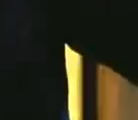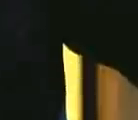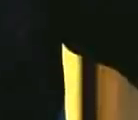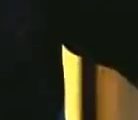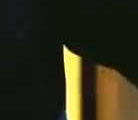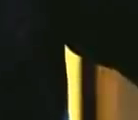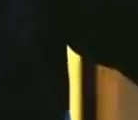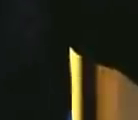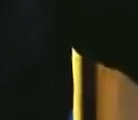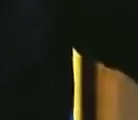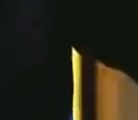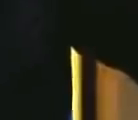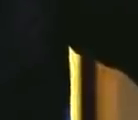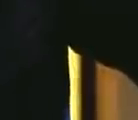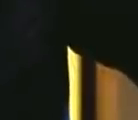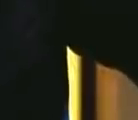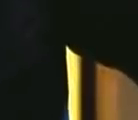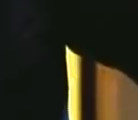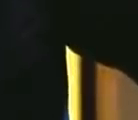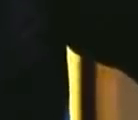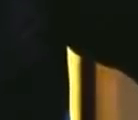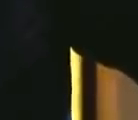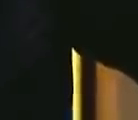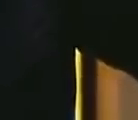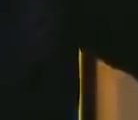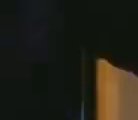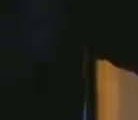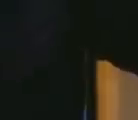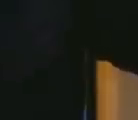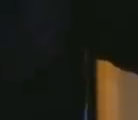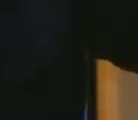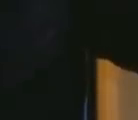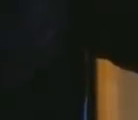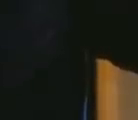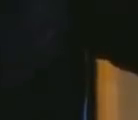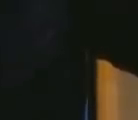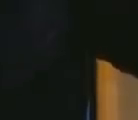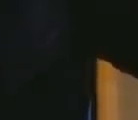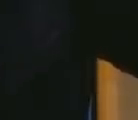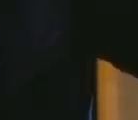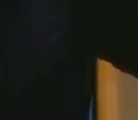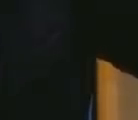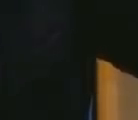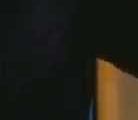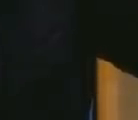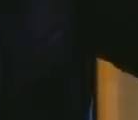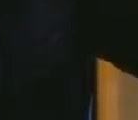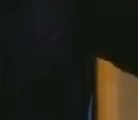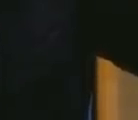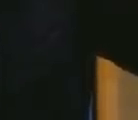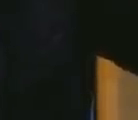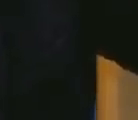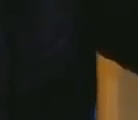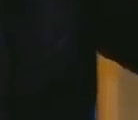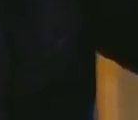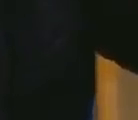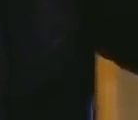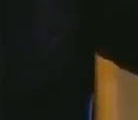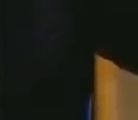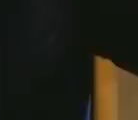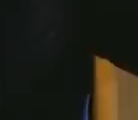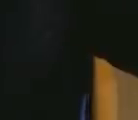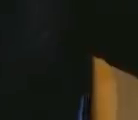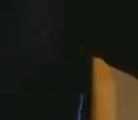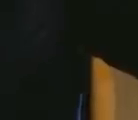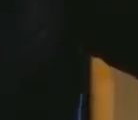Fíjese, lo voy a interrumpir porque de inmediato nos vamos a trasladar a un encuentro que sostiene hasta ahora el presidente Nicolás Maduro con los comandos tácticos de